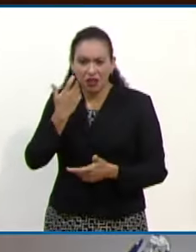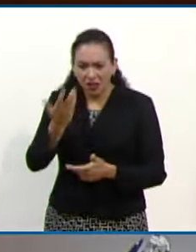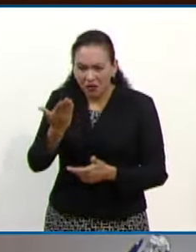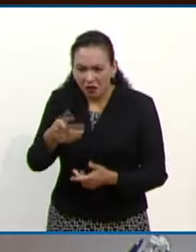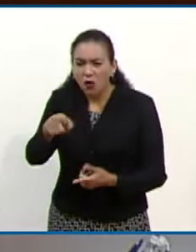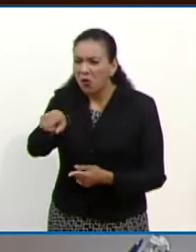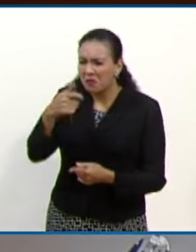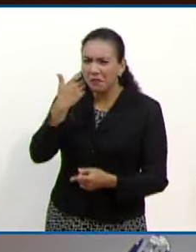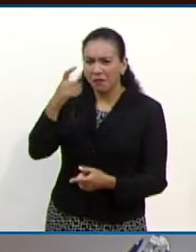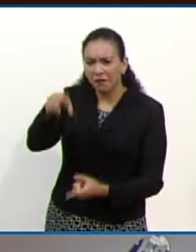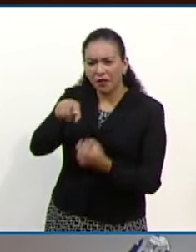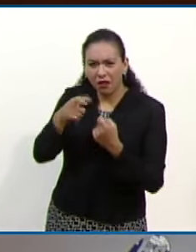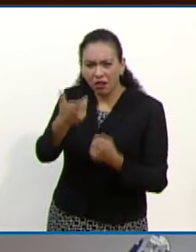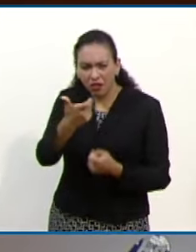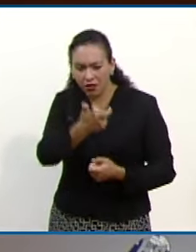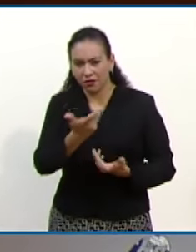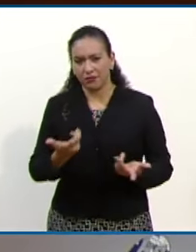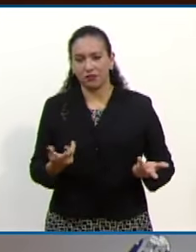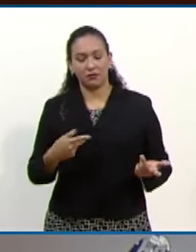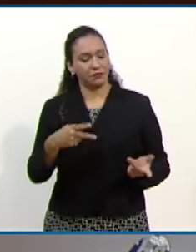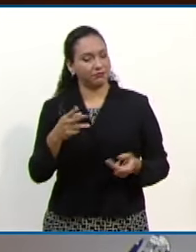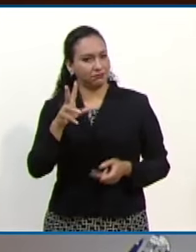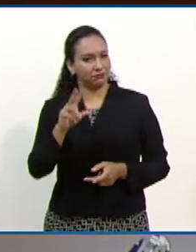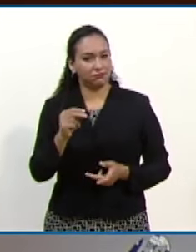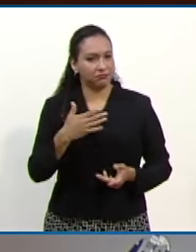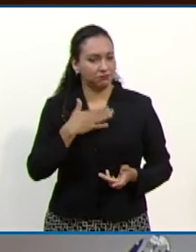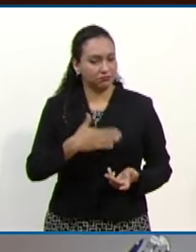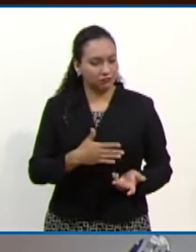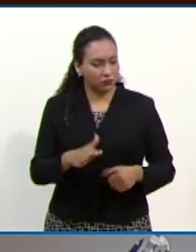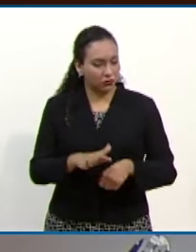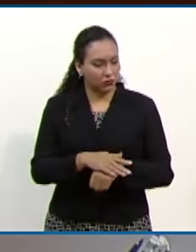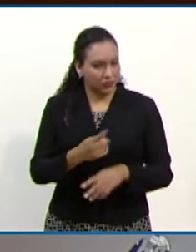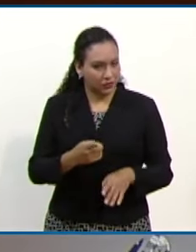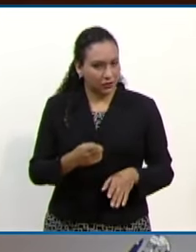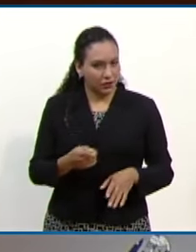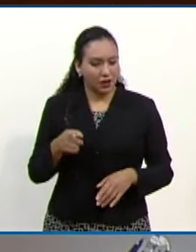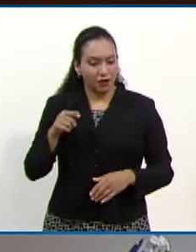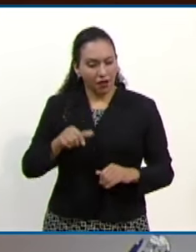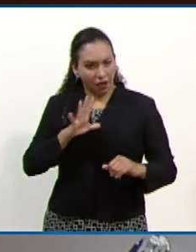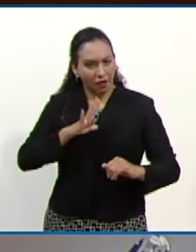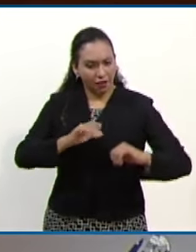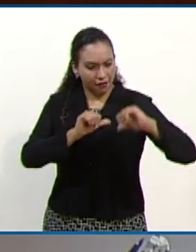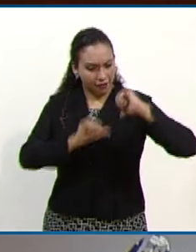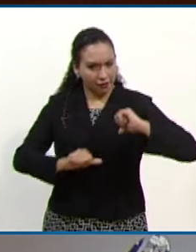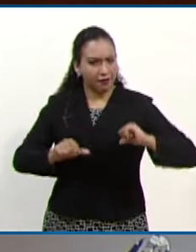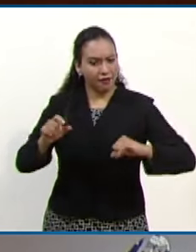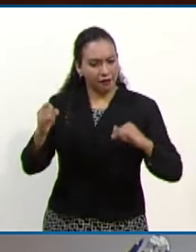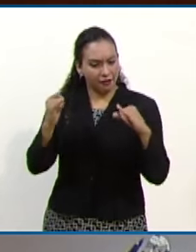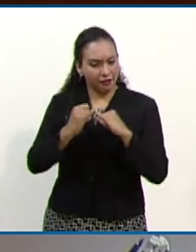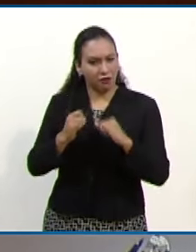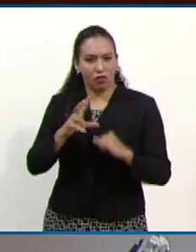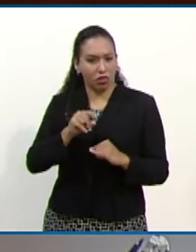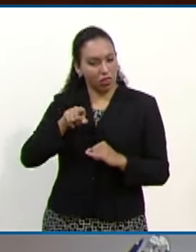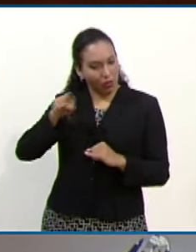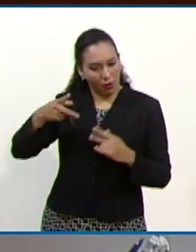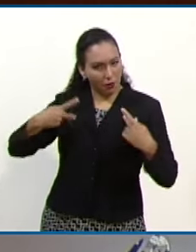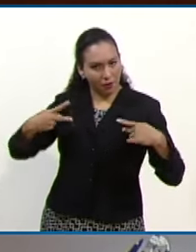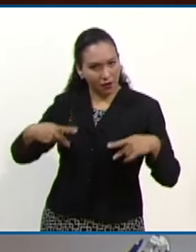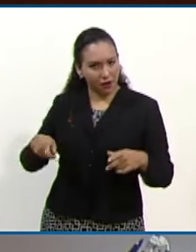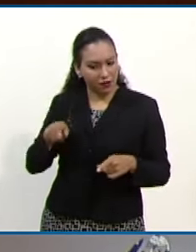suelen ser servicios solicitados por los justiciables espontáneamente y por interés propio, sino son